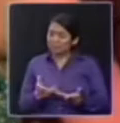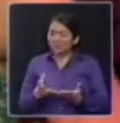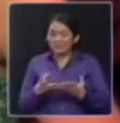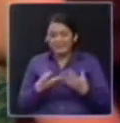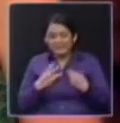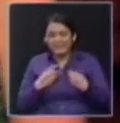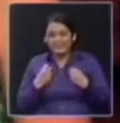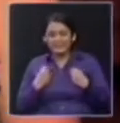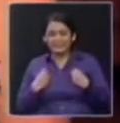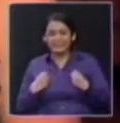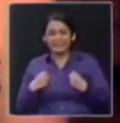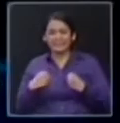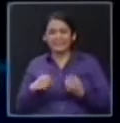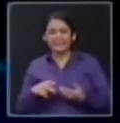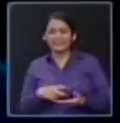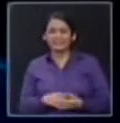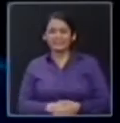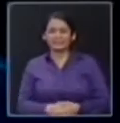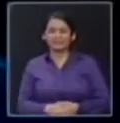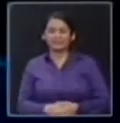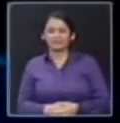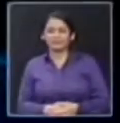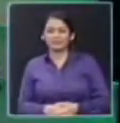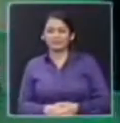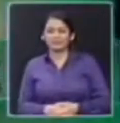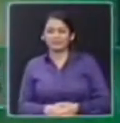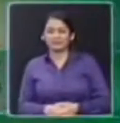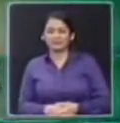Cenicienta siente en ese momento, más que nada. Cenicienta estará